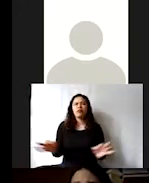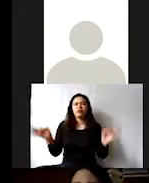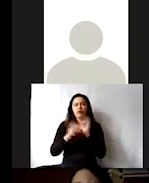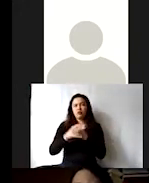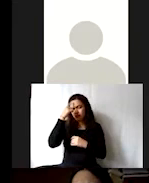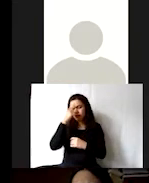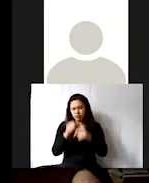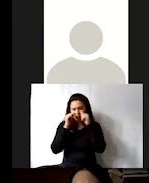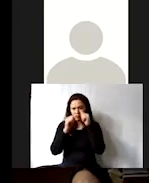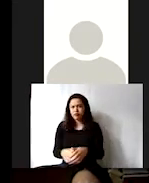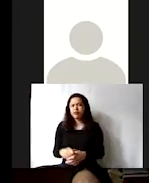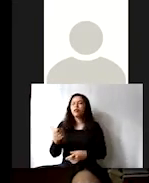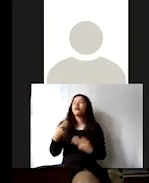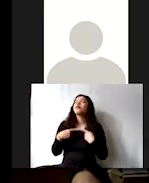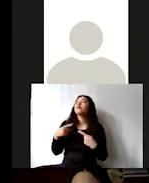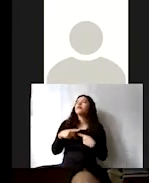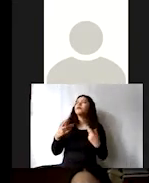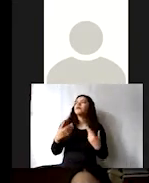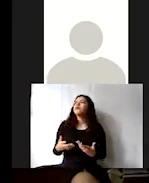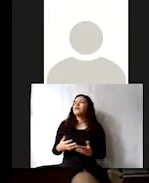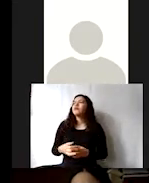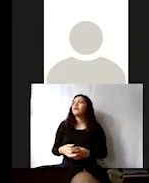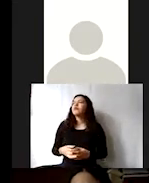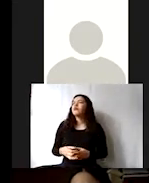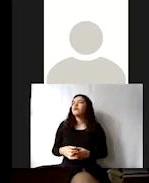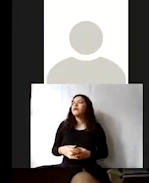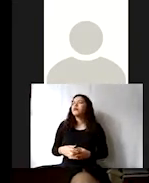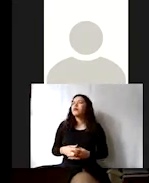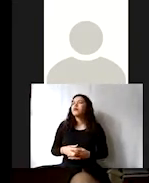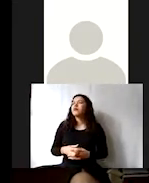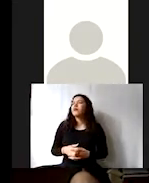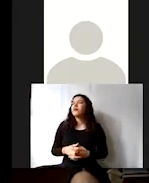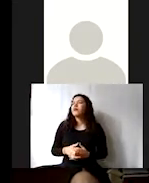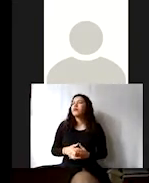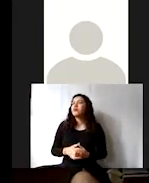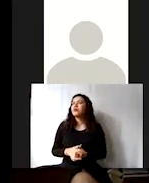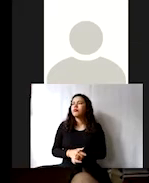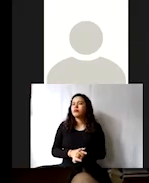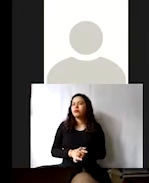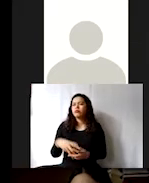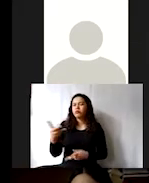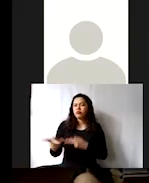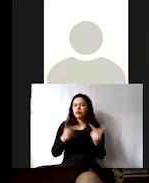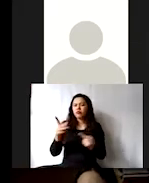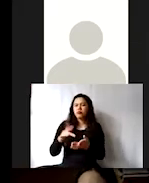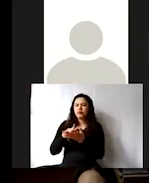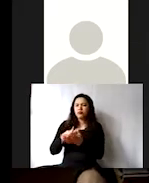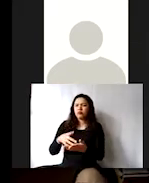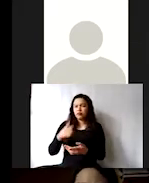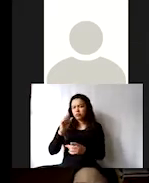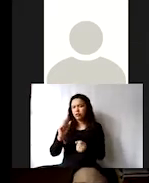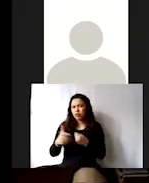hay alguien más que quiera un poco ayudarnos con esta preguntita, si tienen algún ejemplo en específico.